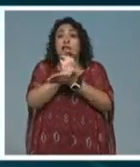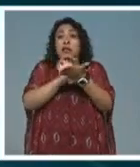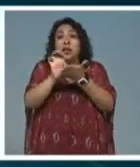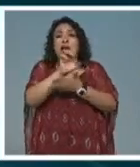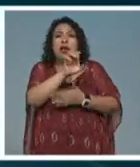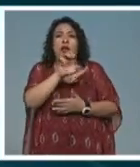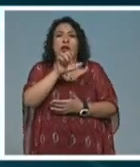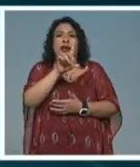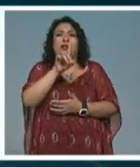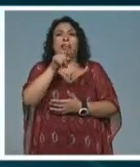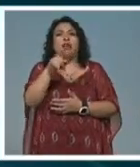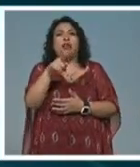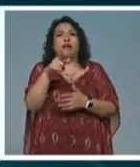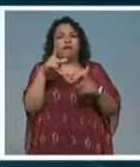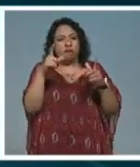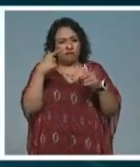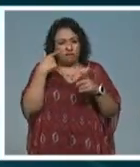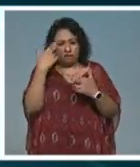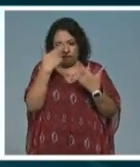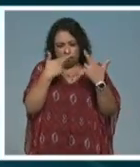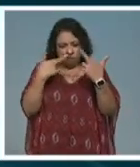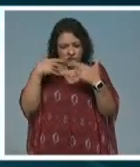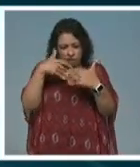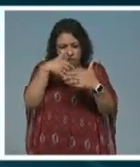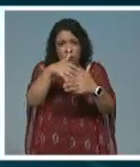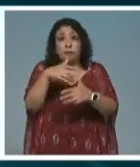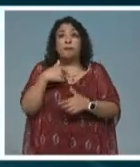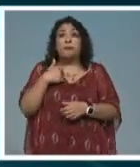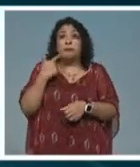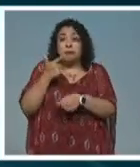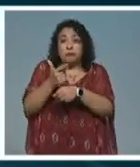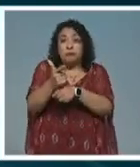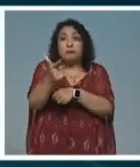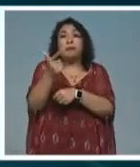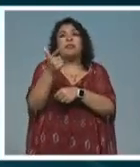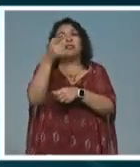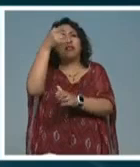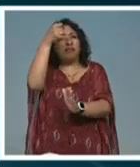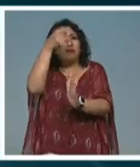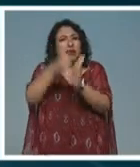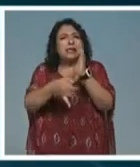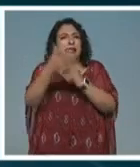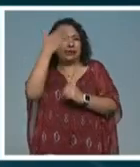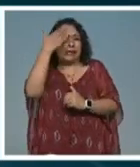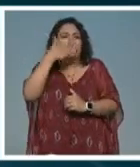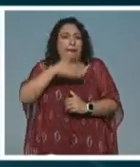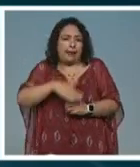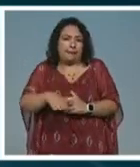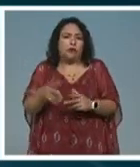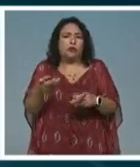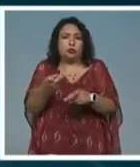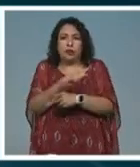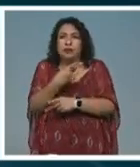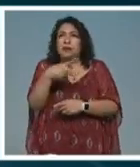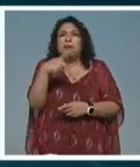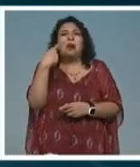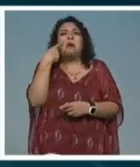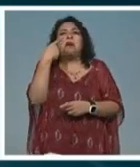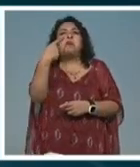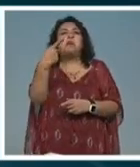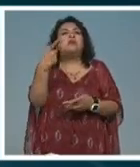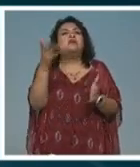Elidet Fernández somete a revisión. Descubrir la profundidad, sabemos lo que está pasando, pero no vemos más